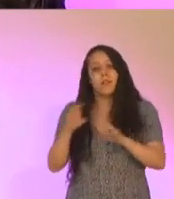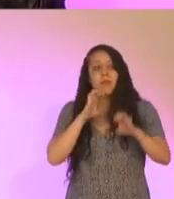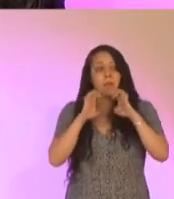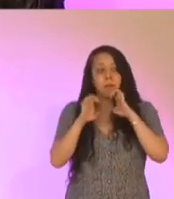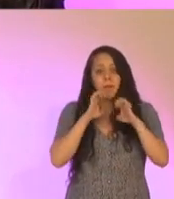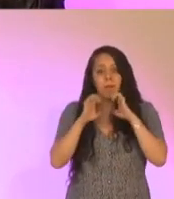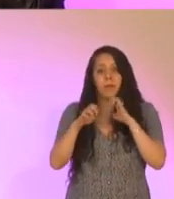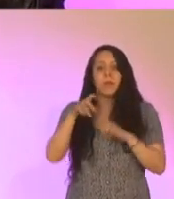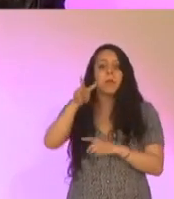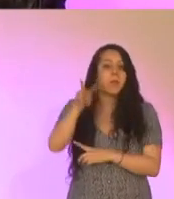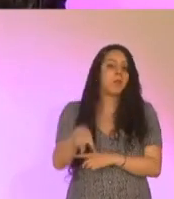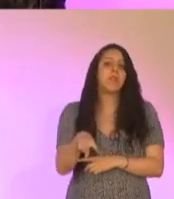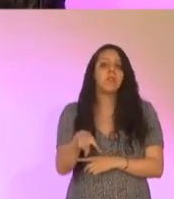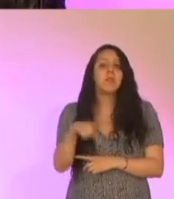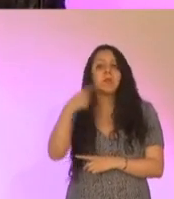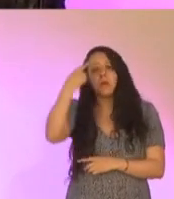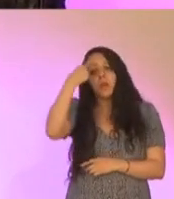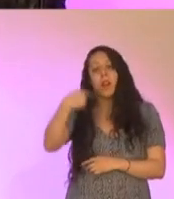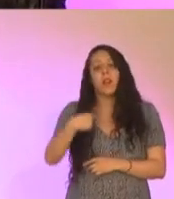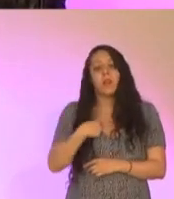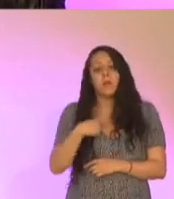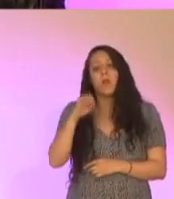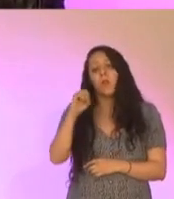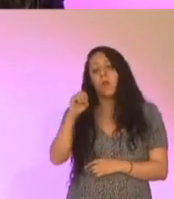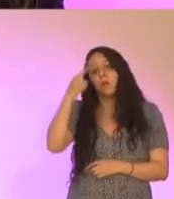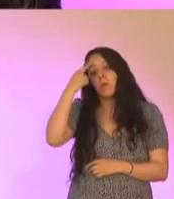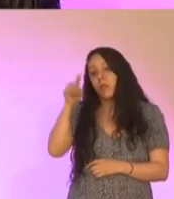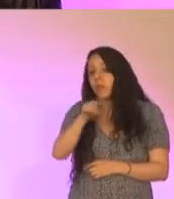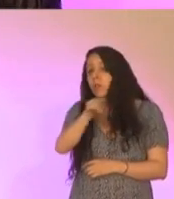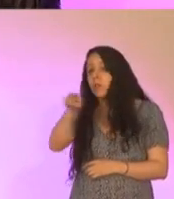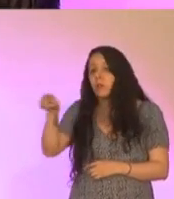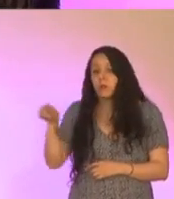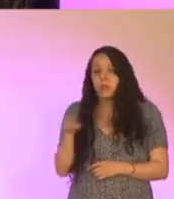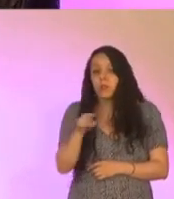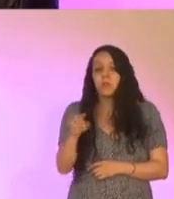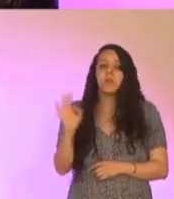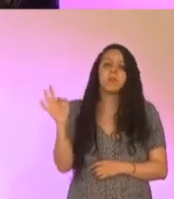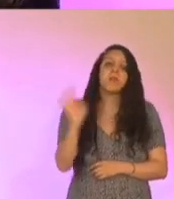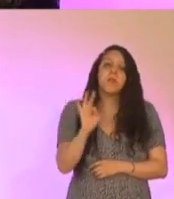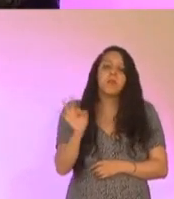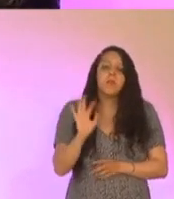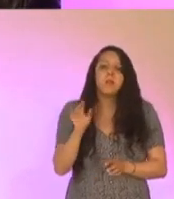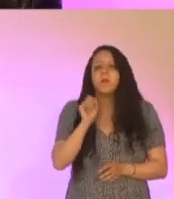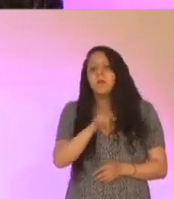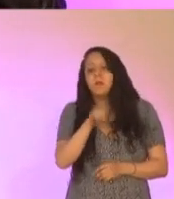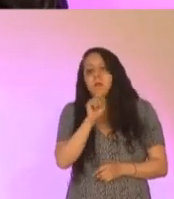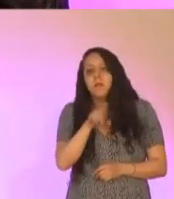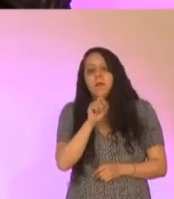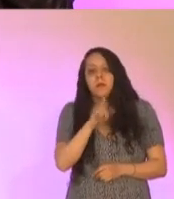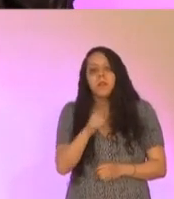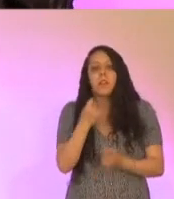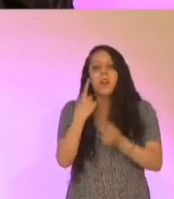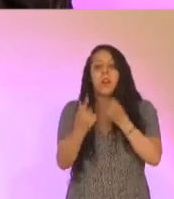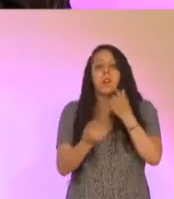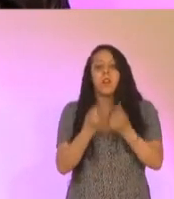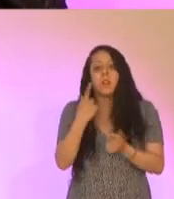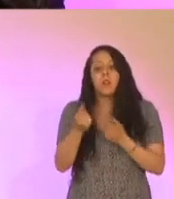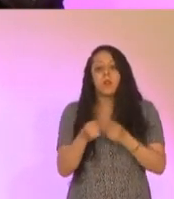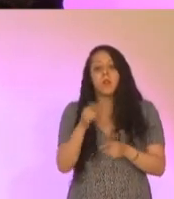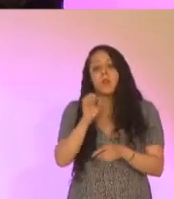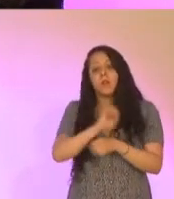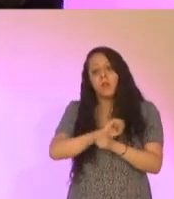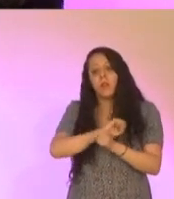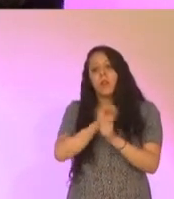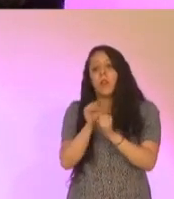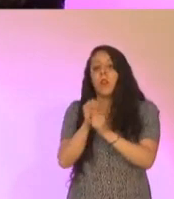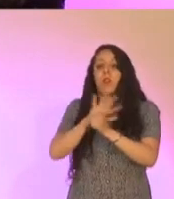para para muchos para mí incluido y quiero creer que para varios dulces también la pandemia fue fundamentalmente